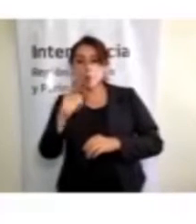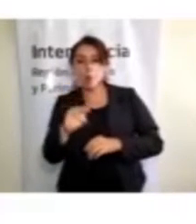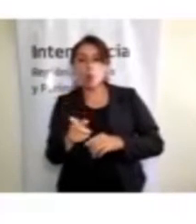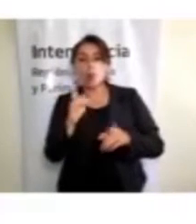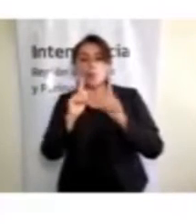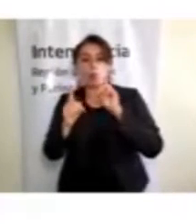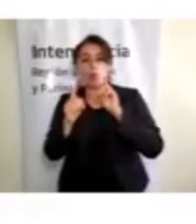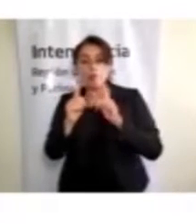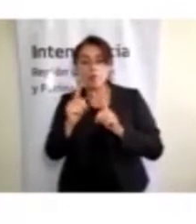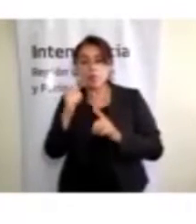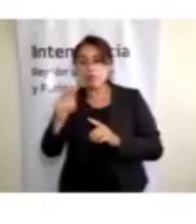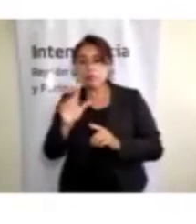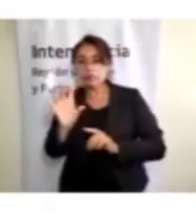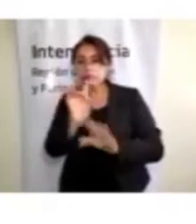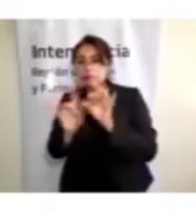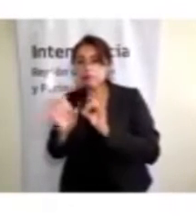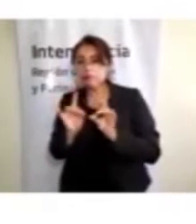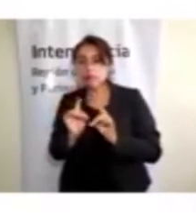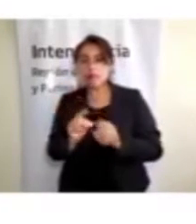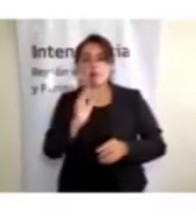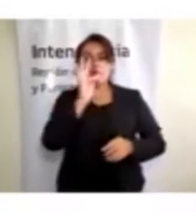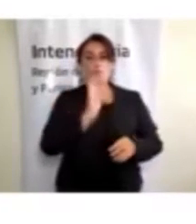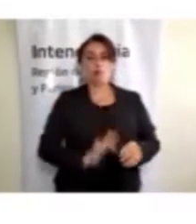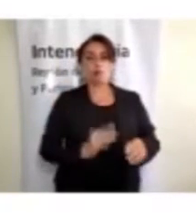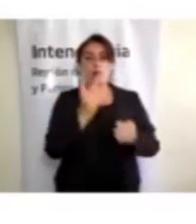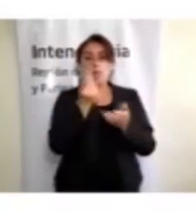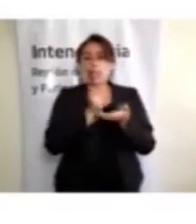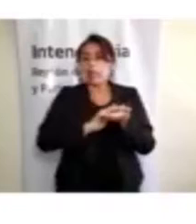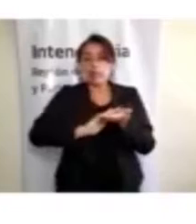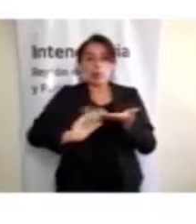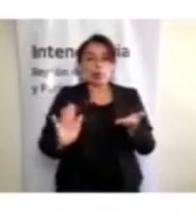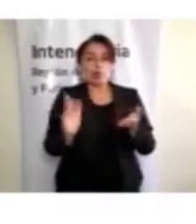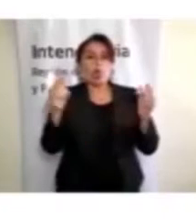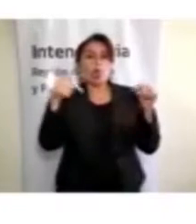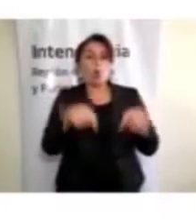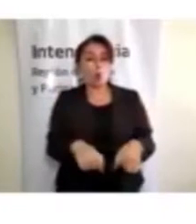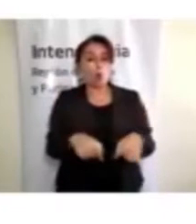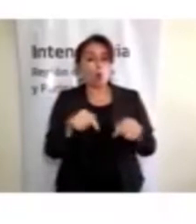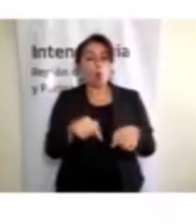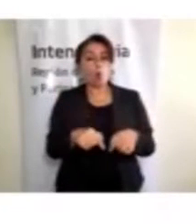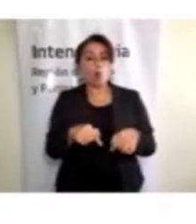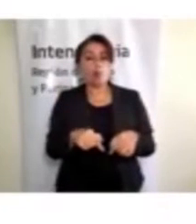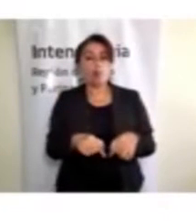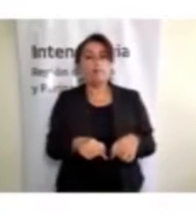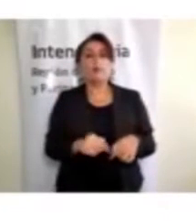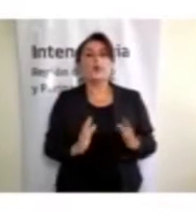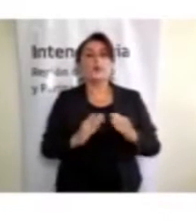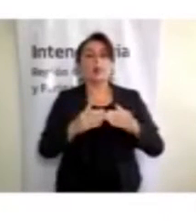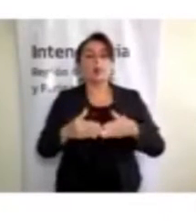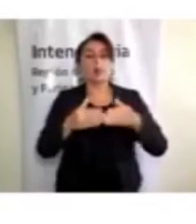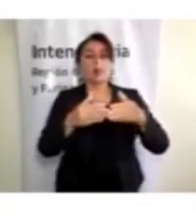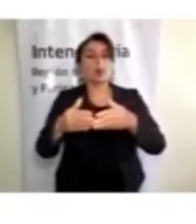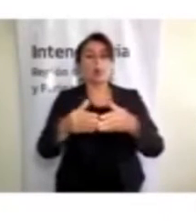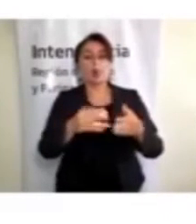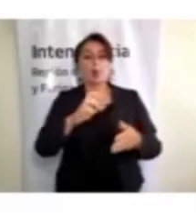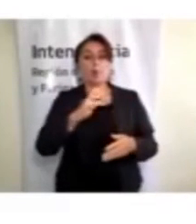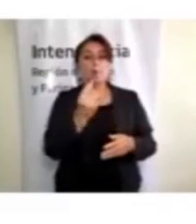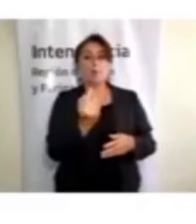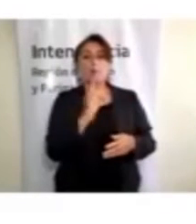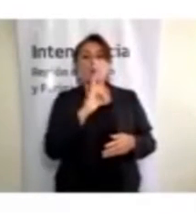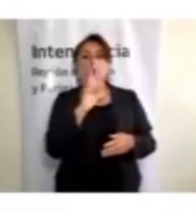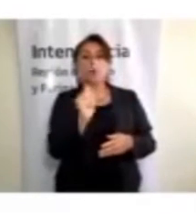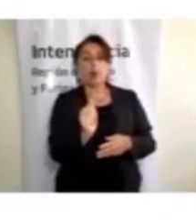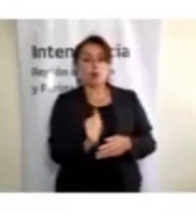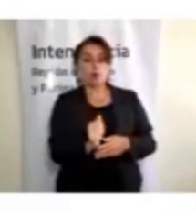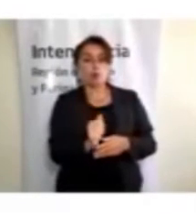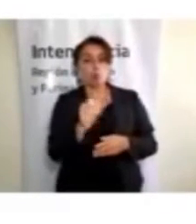a todos los funcionarios, de manera gratuita. Hoy día estamos en este momento en el puerto local, no